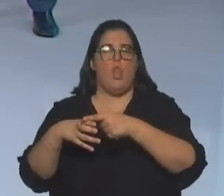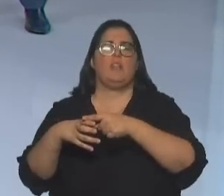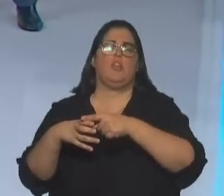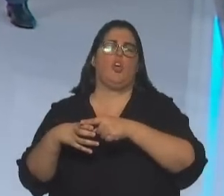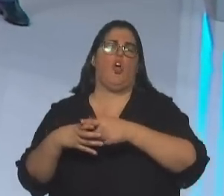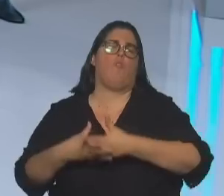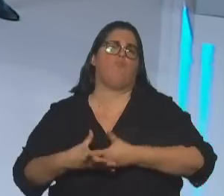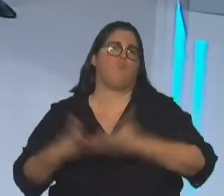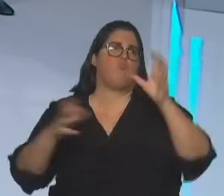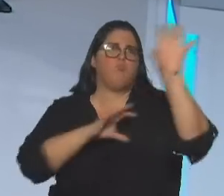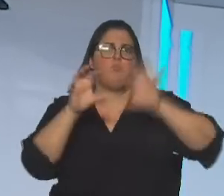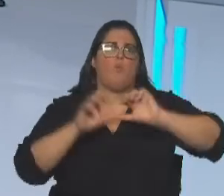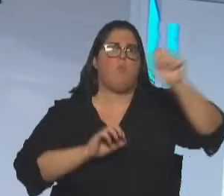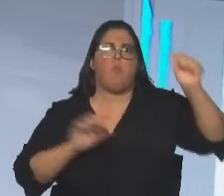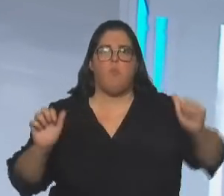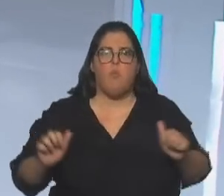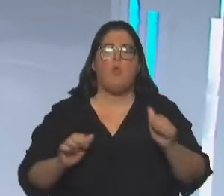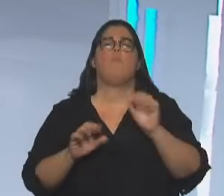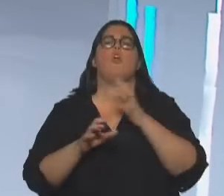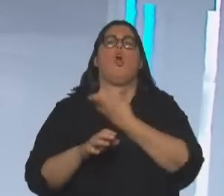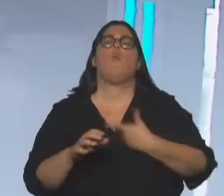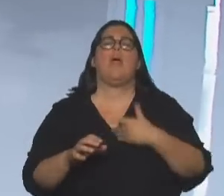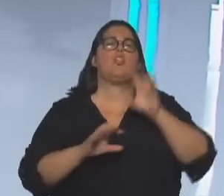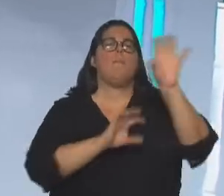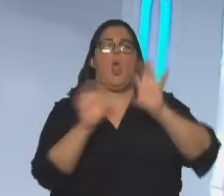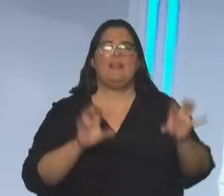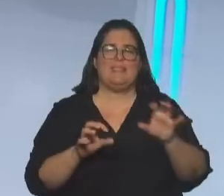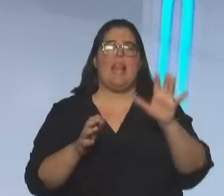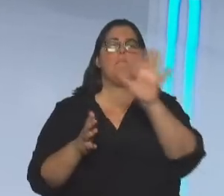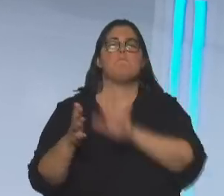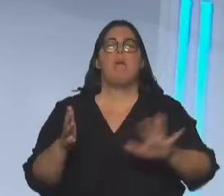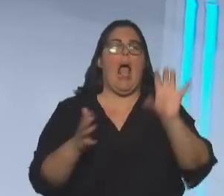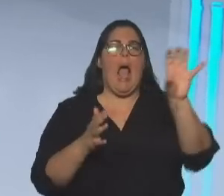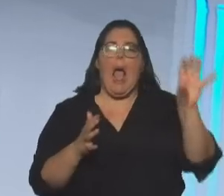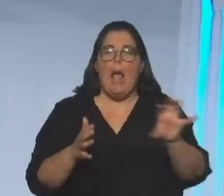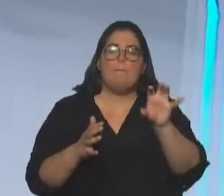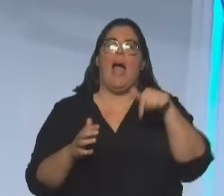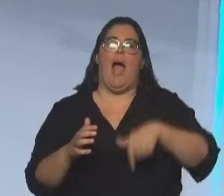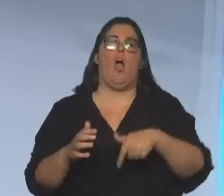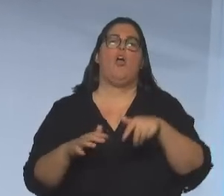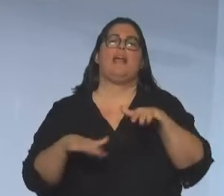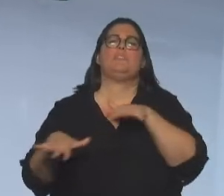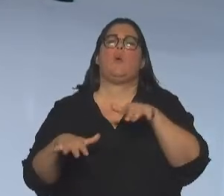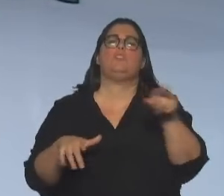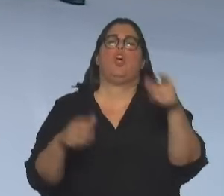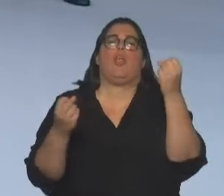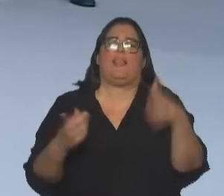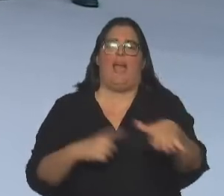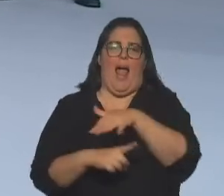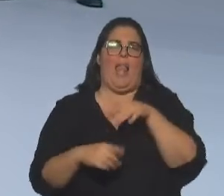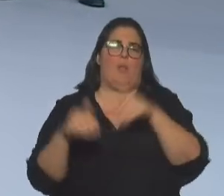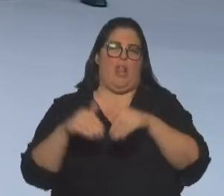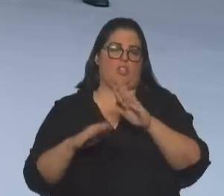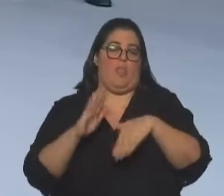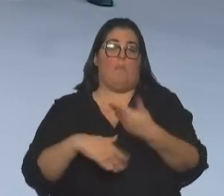tiene que ver con los gobiernos provinciales y este mapa que es un gráfico de cómo ha quedado hoy Ecuador después de esta